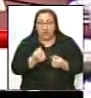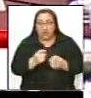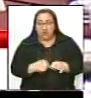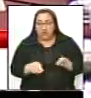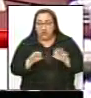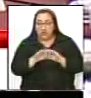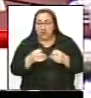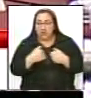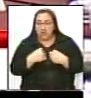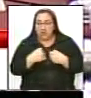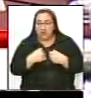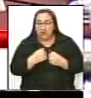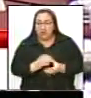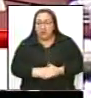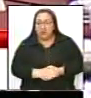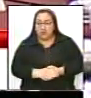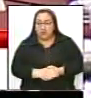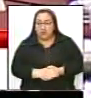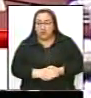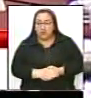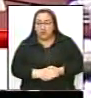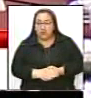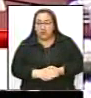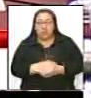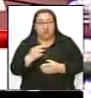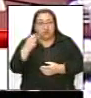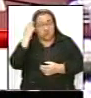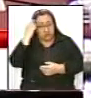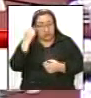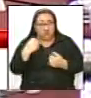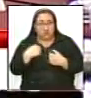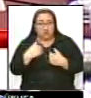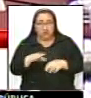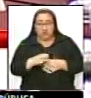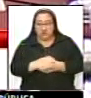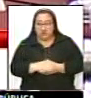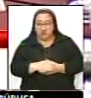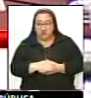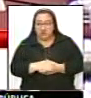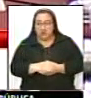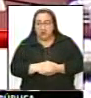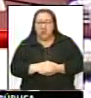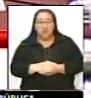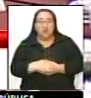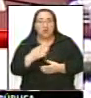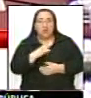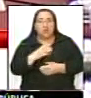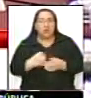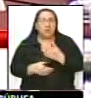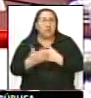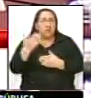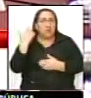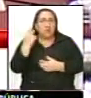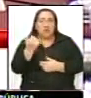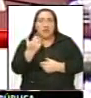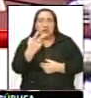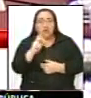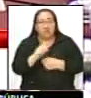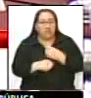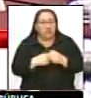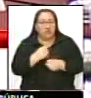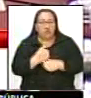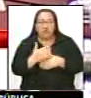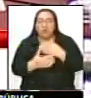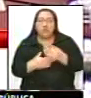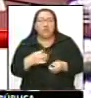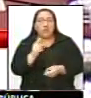que tengamos eso presente. Esto es una política que es una política de Estado, porque la tenemos ya desde los últimos 20 años como un proceso